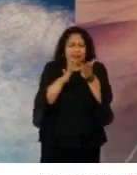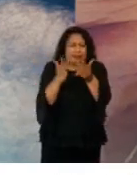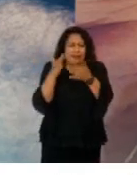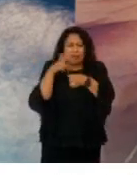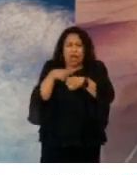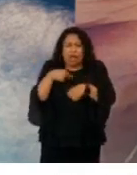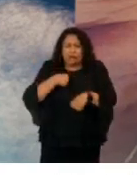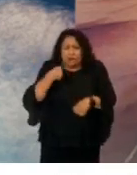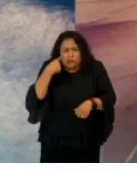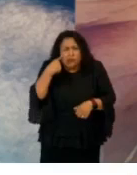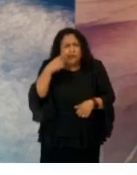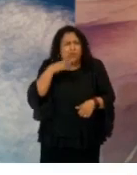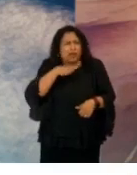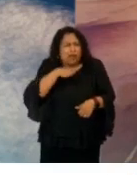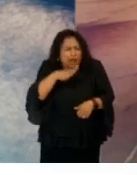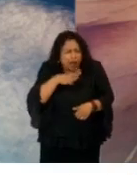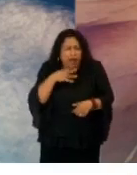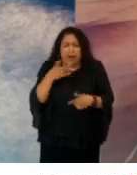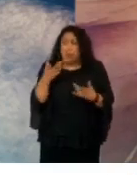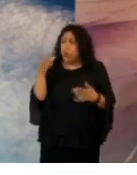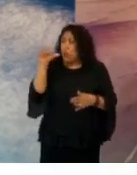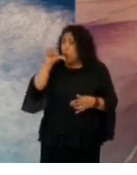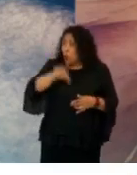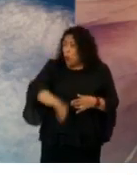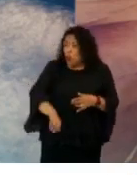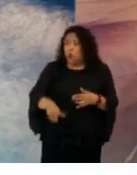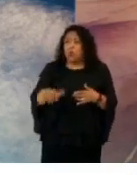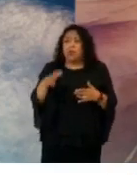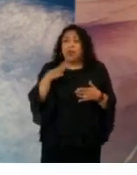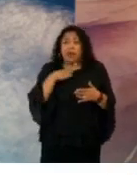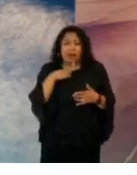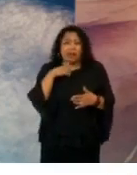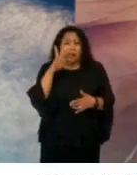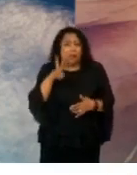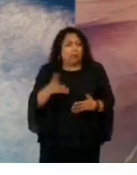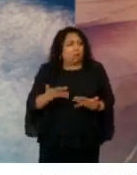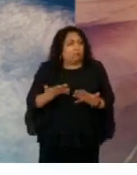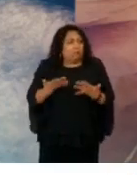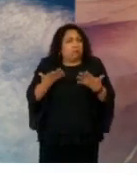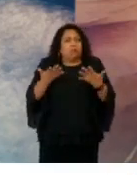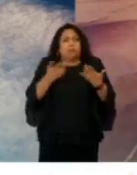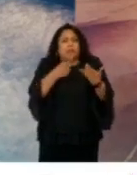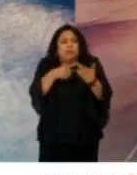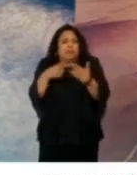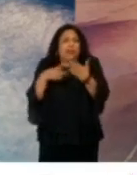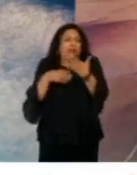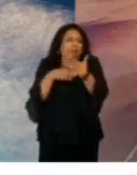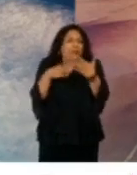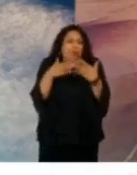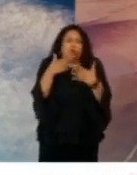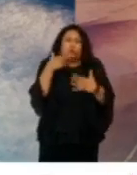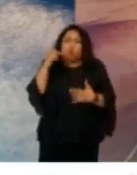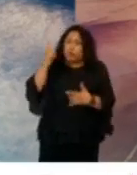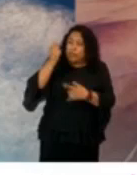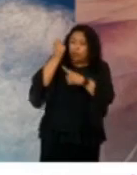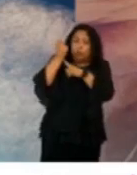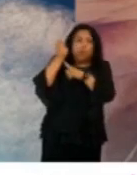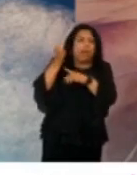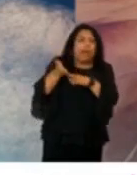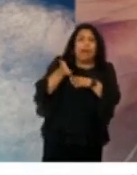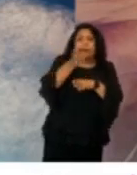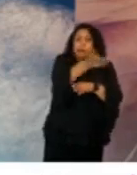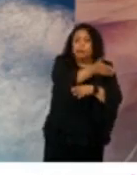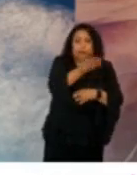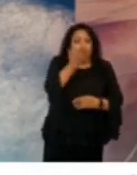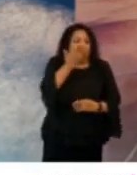sociales están presentes, donde hoy se activa uno en efecto a través de una serie de instrumentos tecnológicos que no tenían